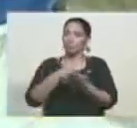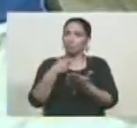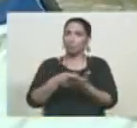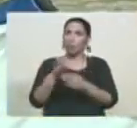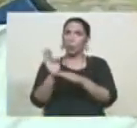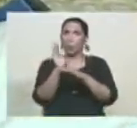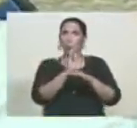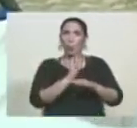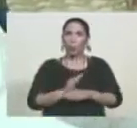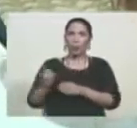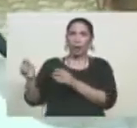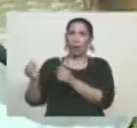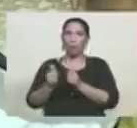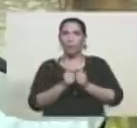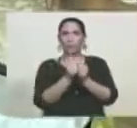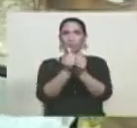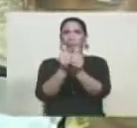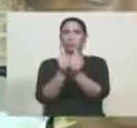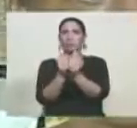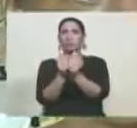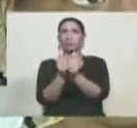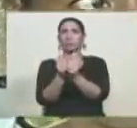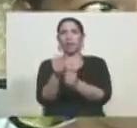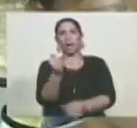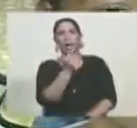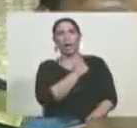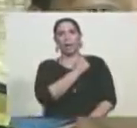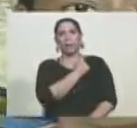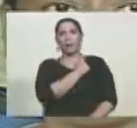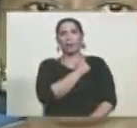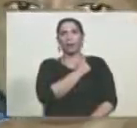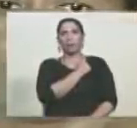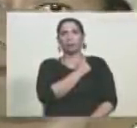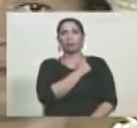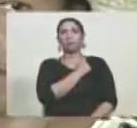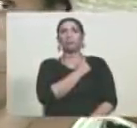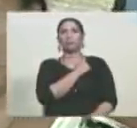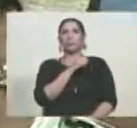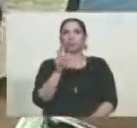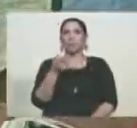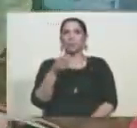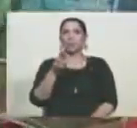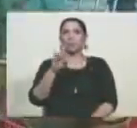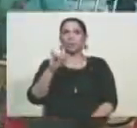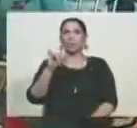y acompañamiento para los camaradas Jesús León y Guillermo Toledo.